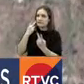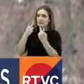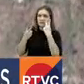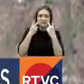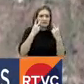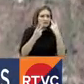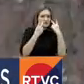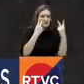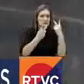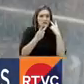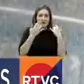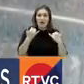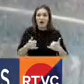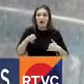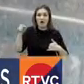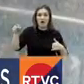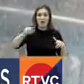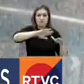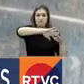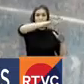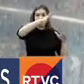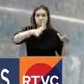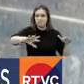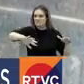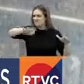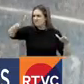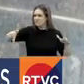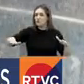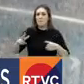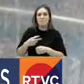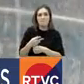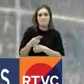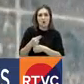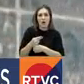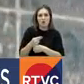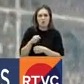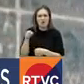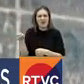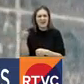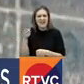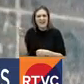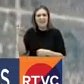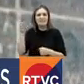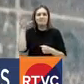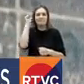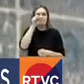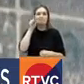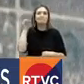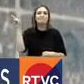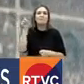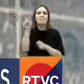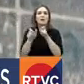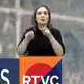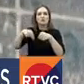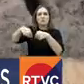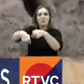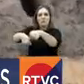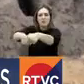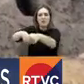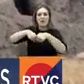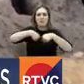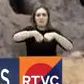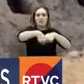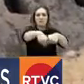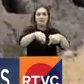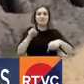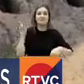de tierra a 20 kilómetros de Mariupol corresponderían a fosas comunes, hallazgos ya recurrentes en la geografía invadida